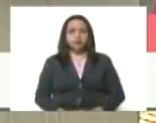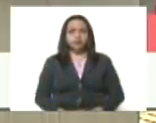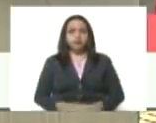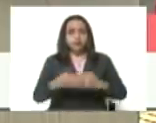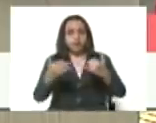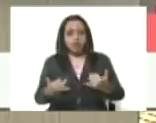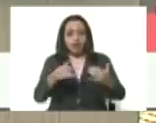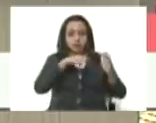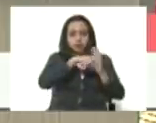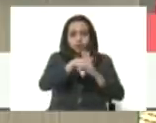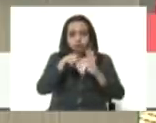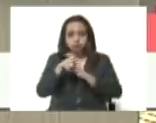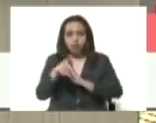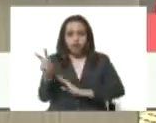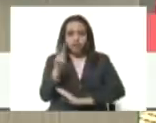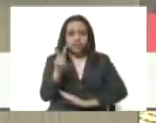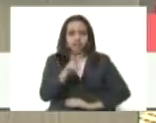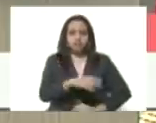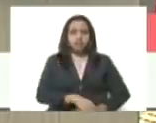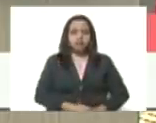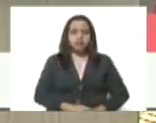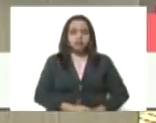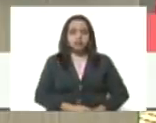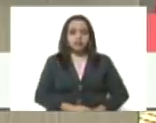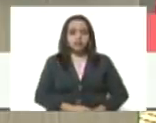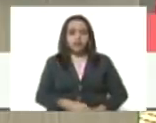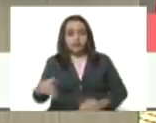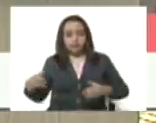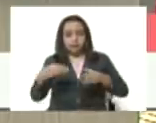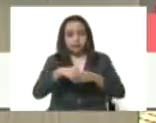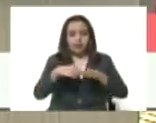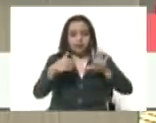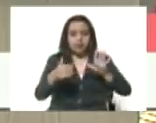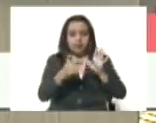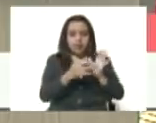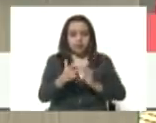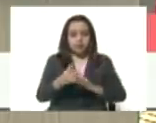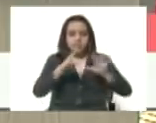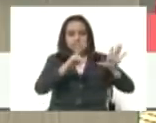han ingresado a Venezuela desde el 6 de abril